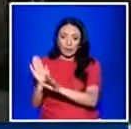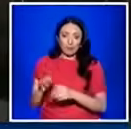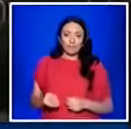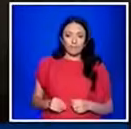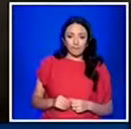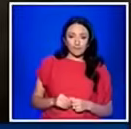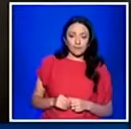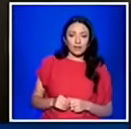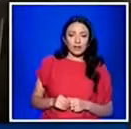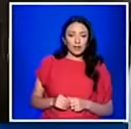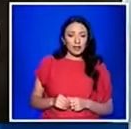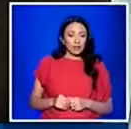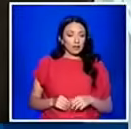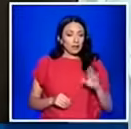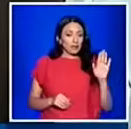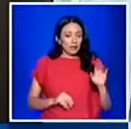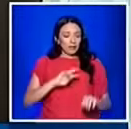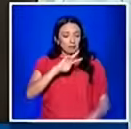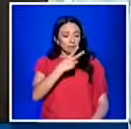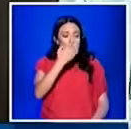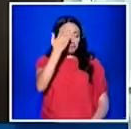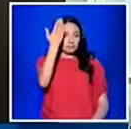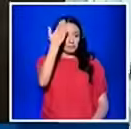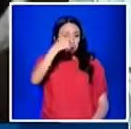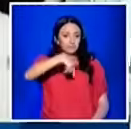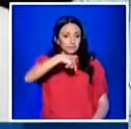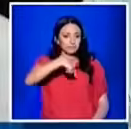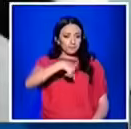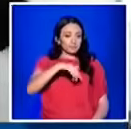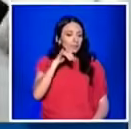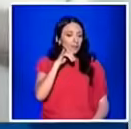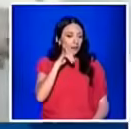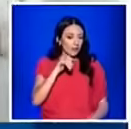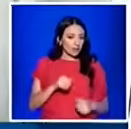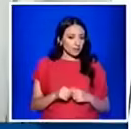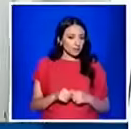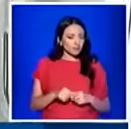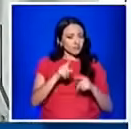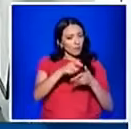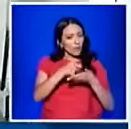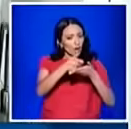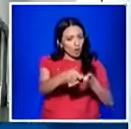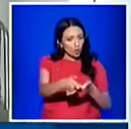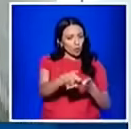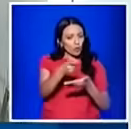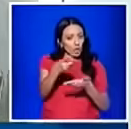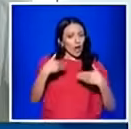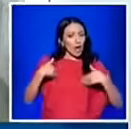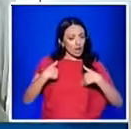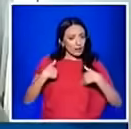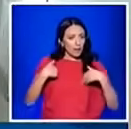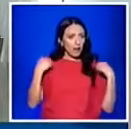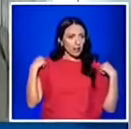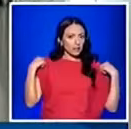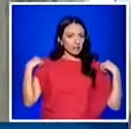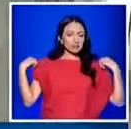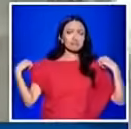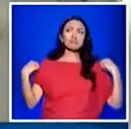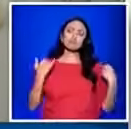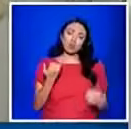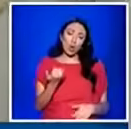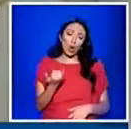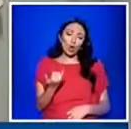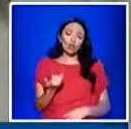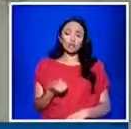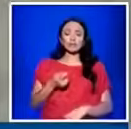normalmente. Estamos aquí también con la vicealcaldesa de Rumiñahui, de cierta manera esto ayuda también a la ciudadanía porque hablaríamos que hoy en día